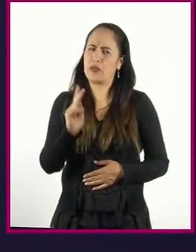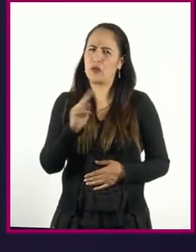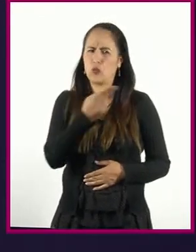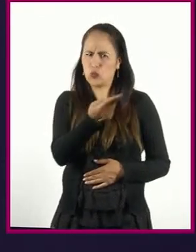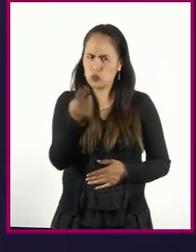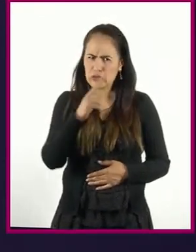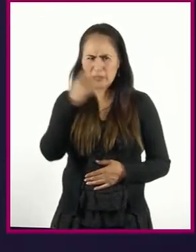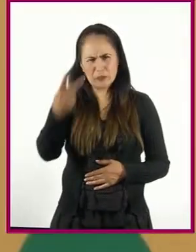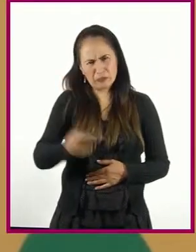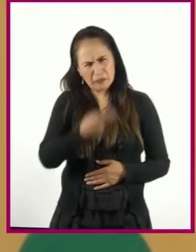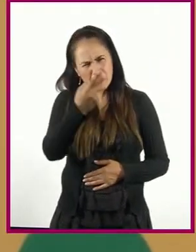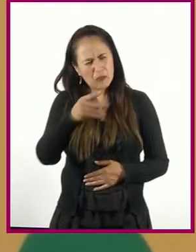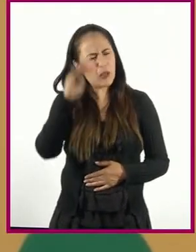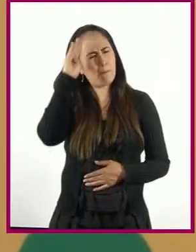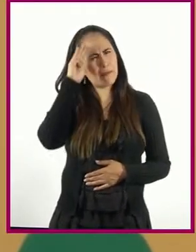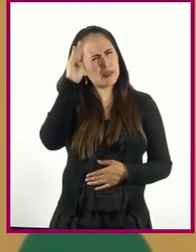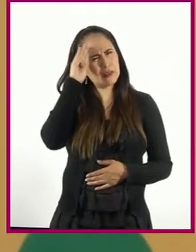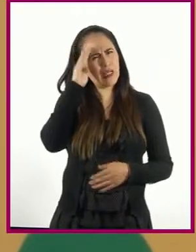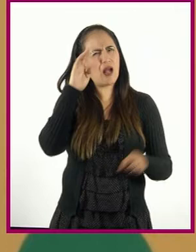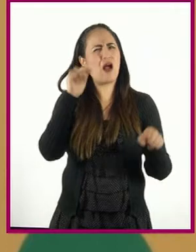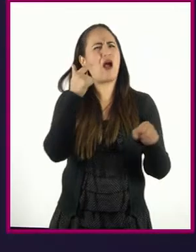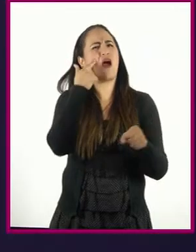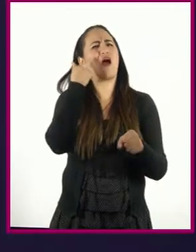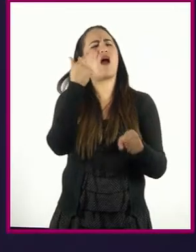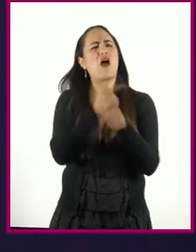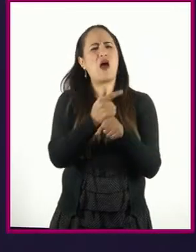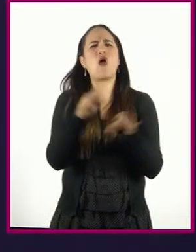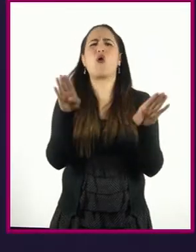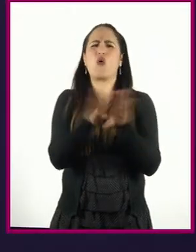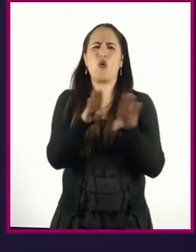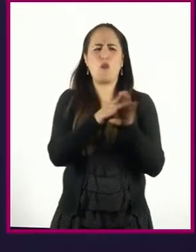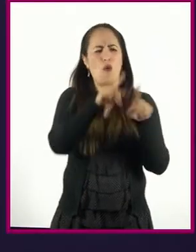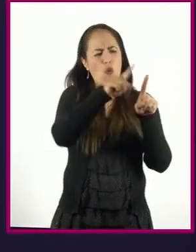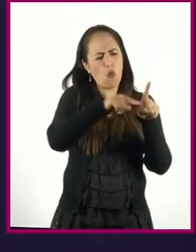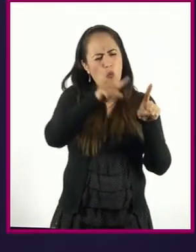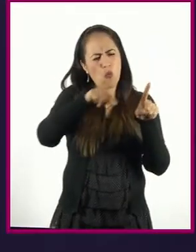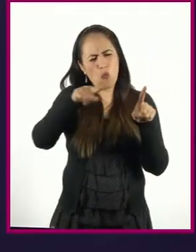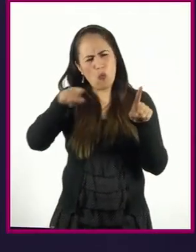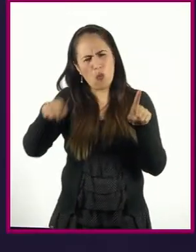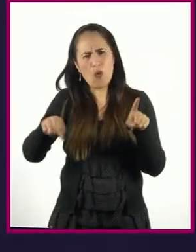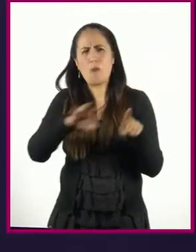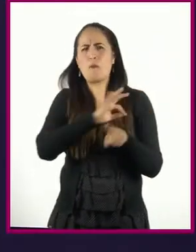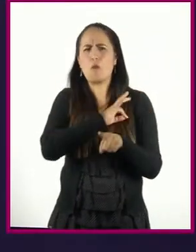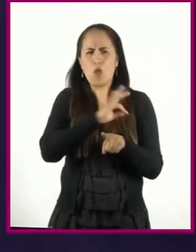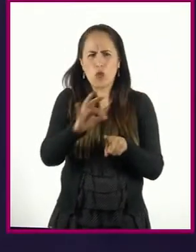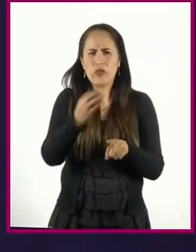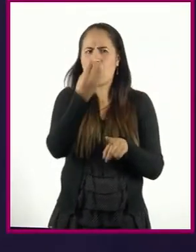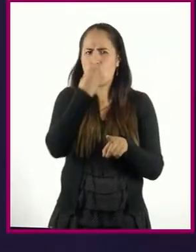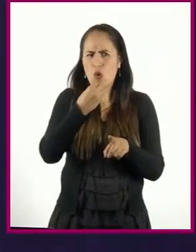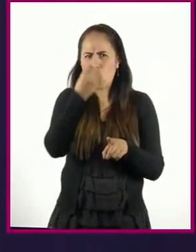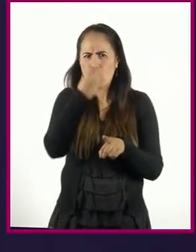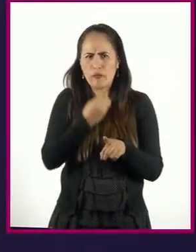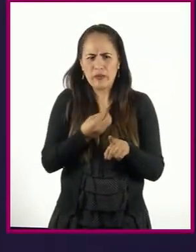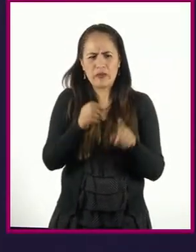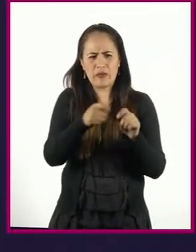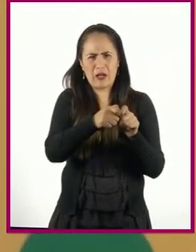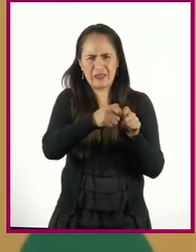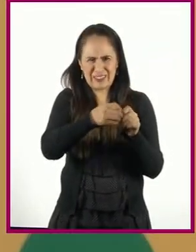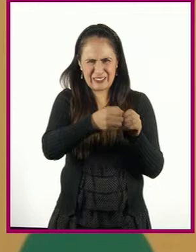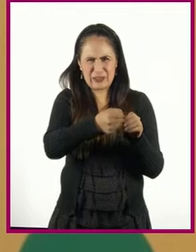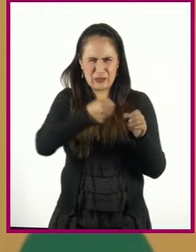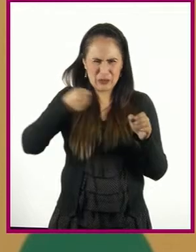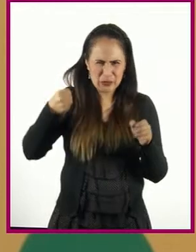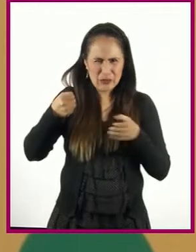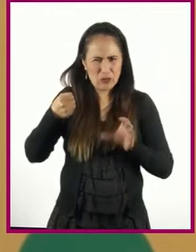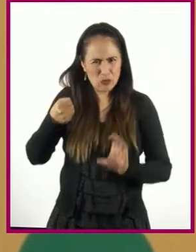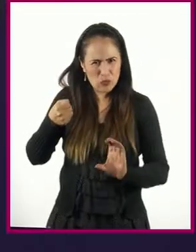preguntado cómo es que se descubrió que estas ondas podían calentar los alimentos?